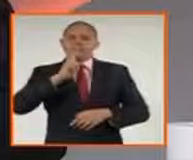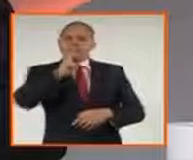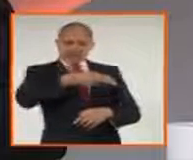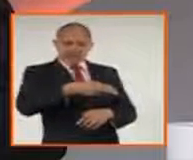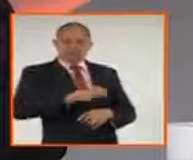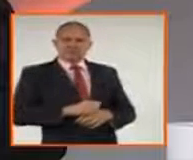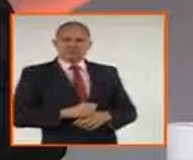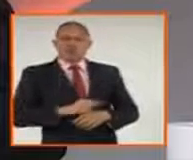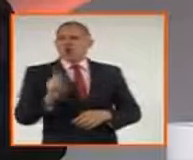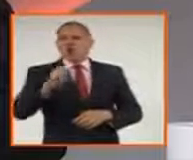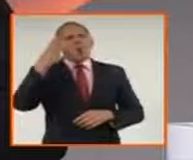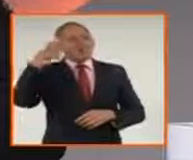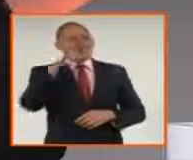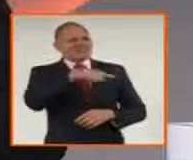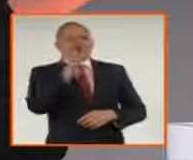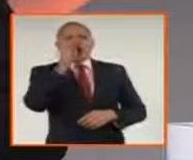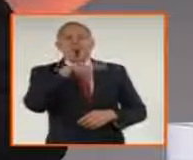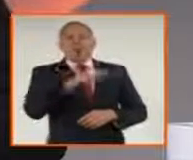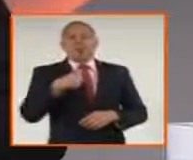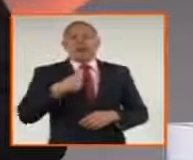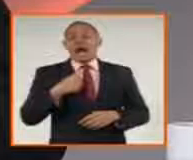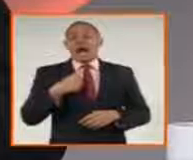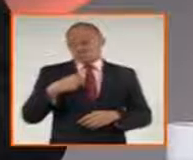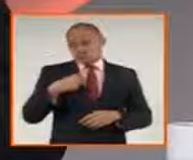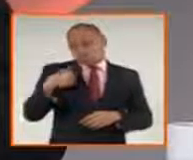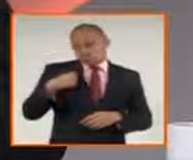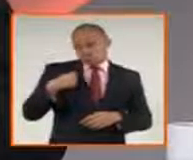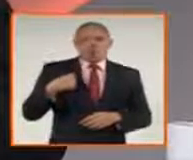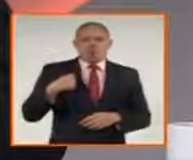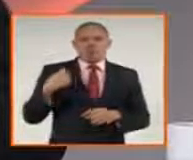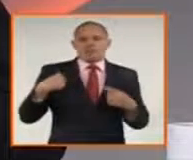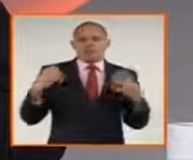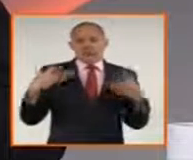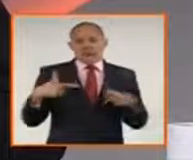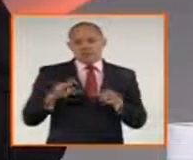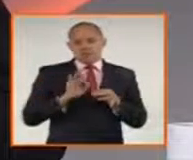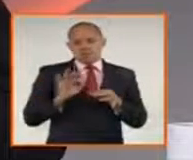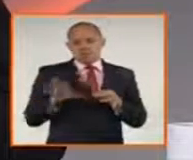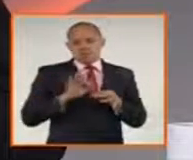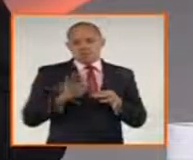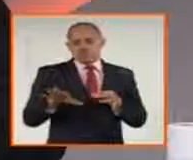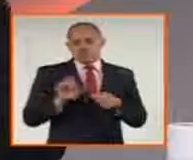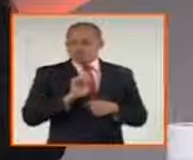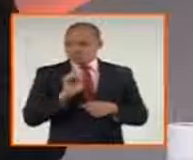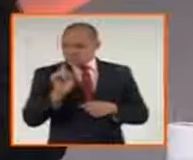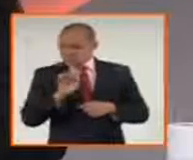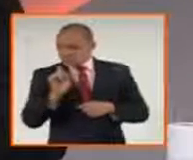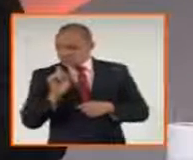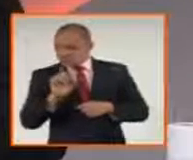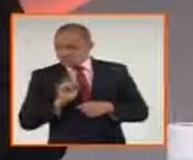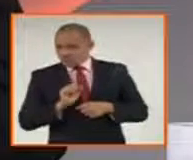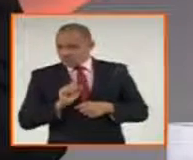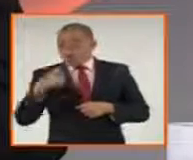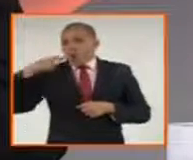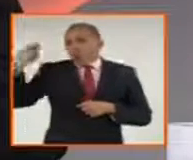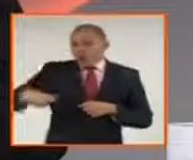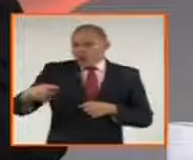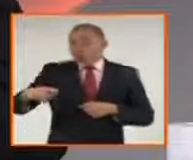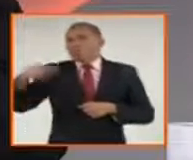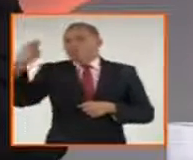en buena parte de la población, cuando le habla de obligación alimentaria, piensa en la obligación de